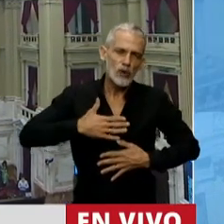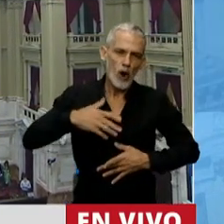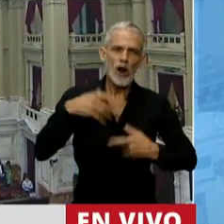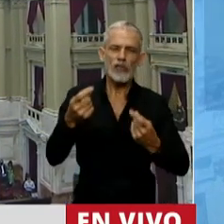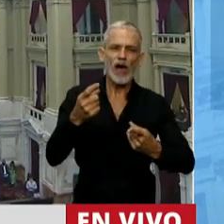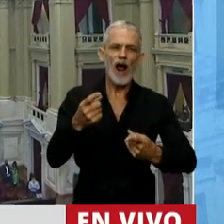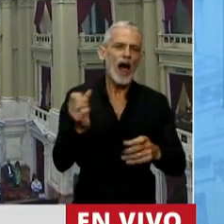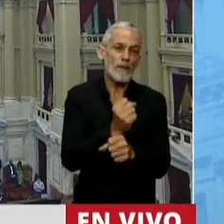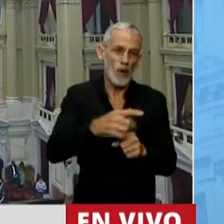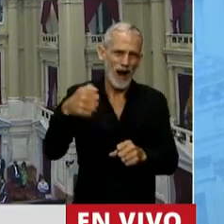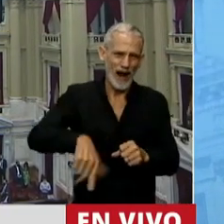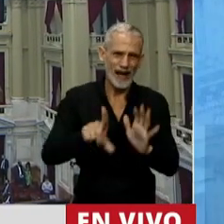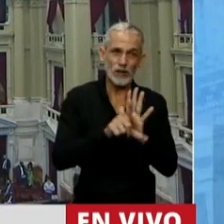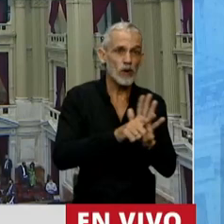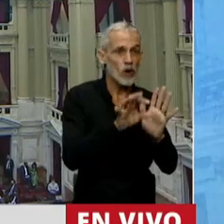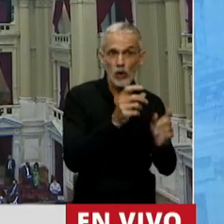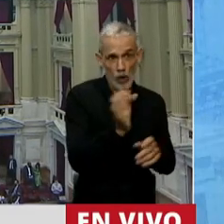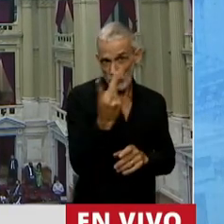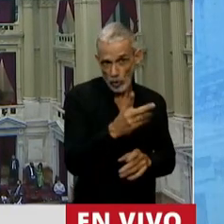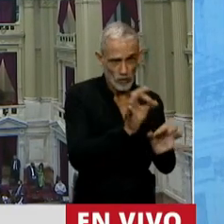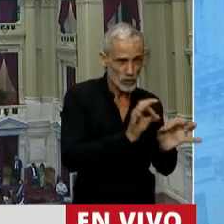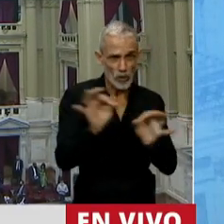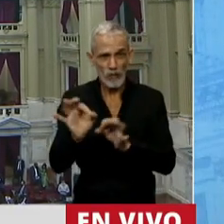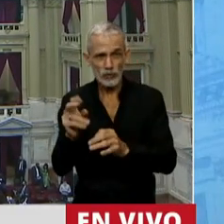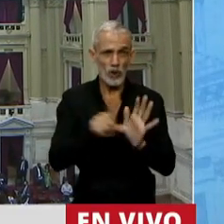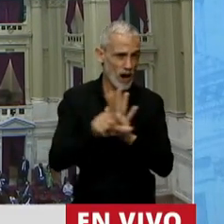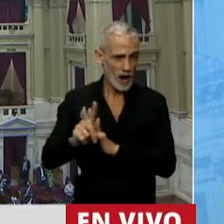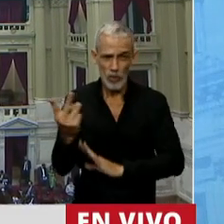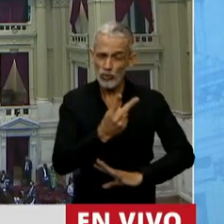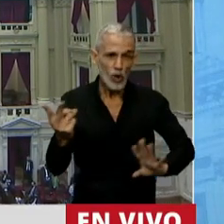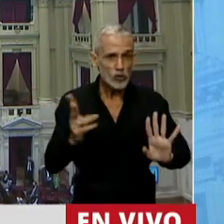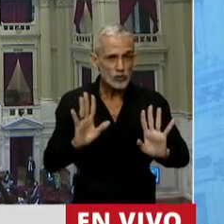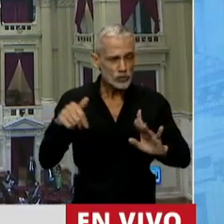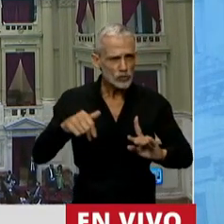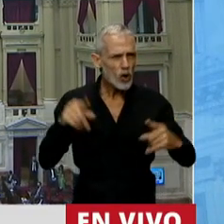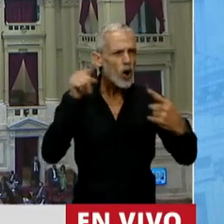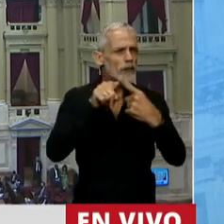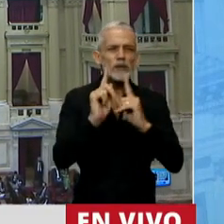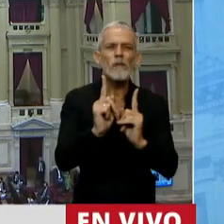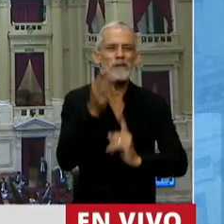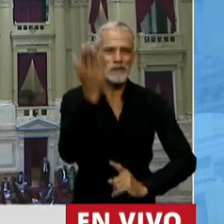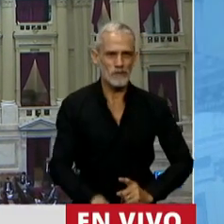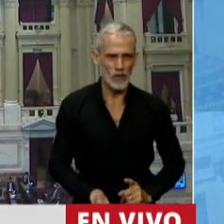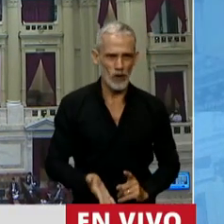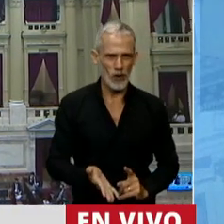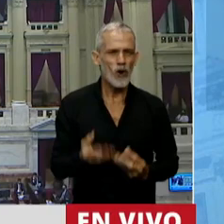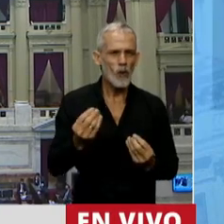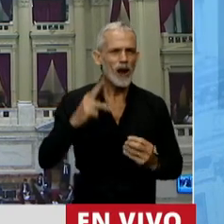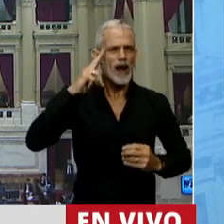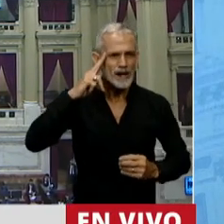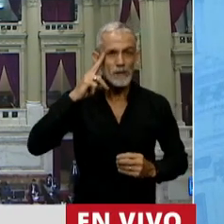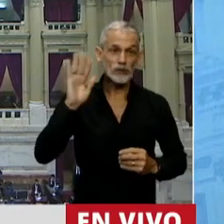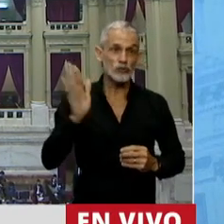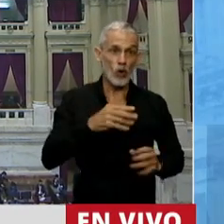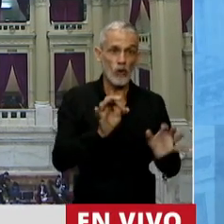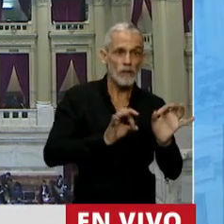dar media sanción a estos dos proyectos que estamos tratando hoy en esta Cámara, que buscan un mismo objetivo: respetar todos